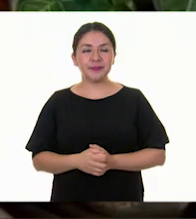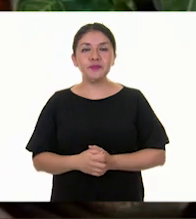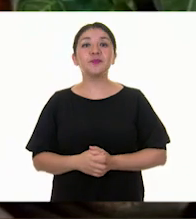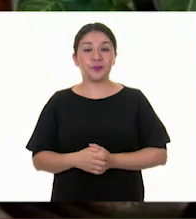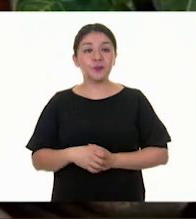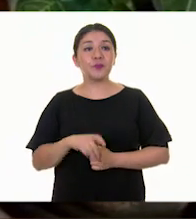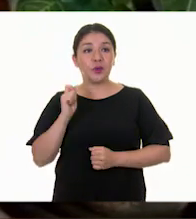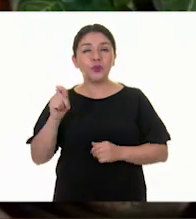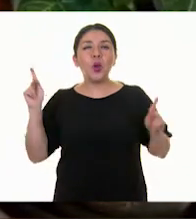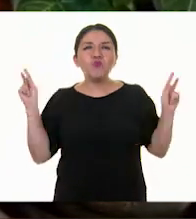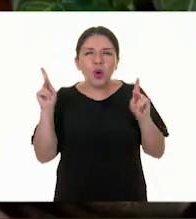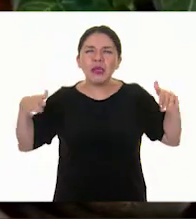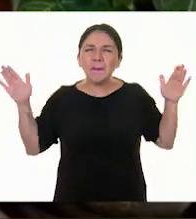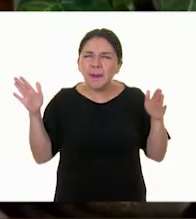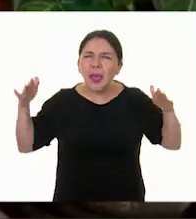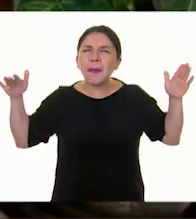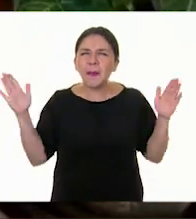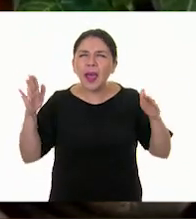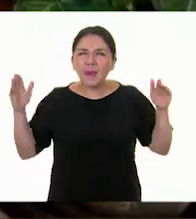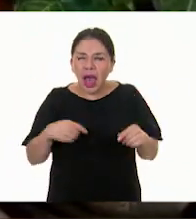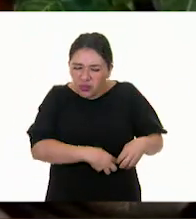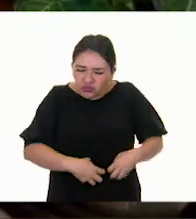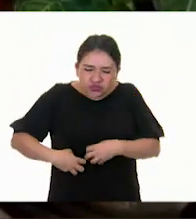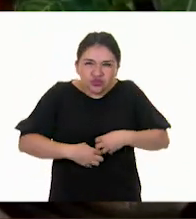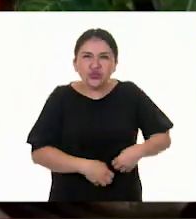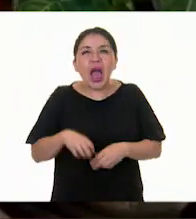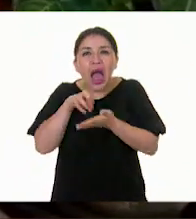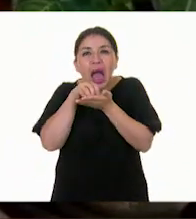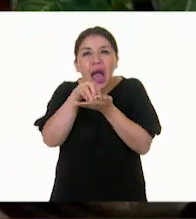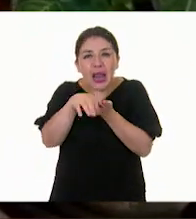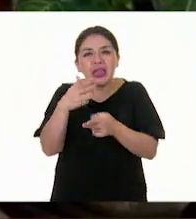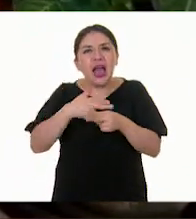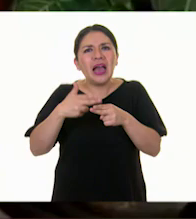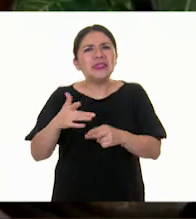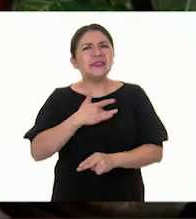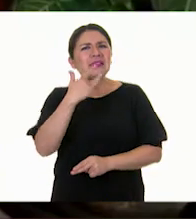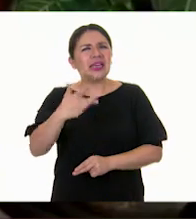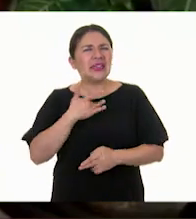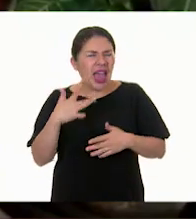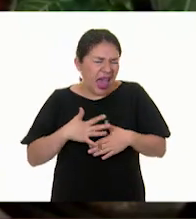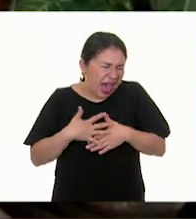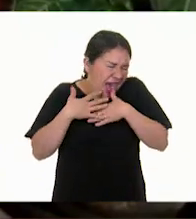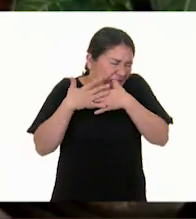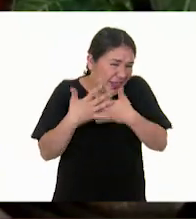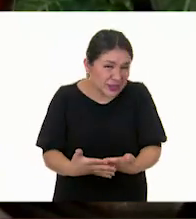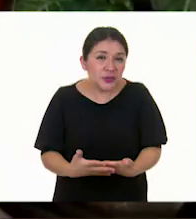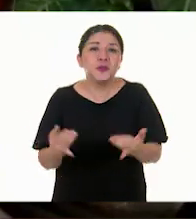aleteó en la panza de la araña hasta que le hizo sentir asco y...